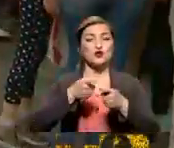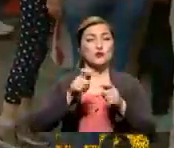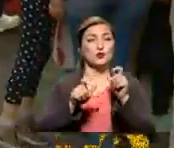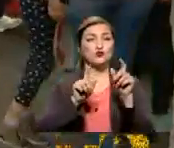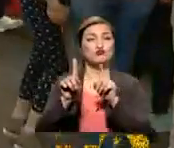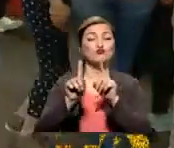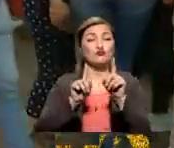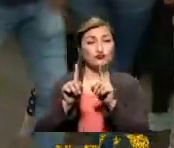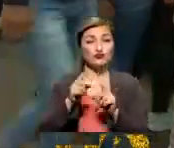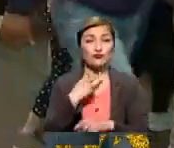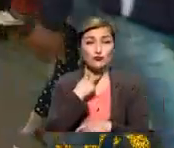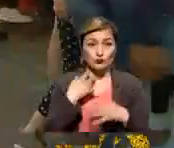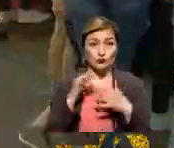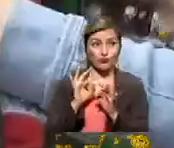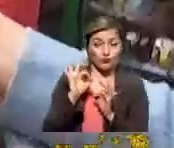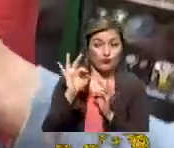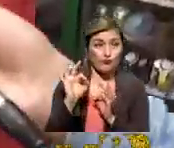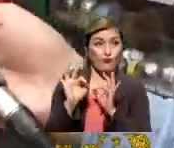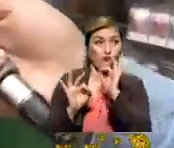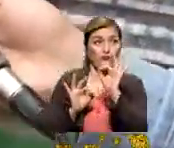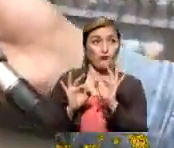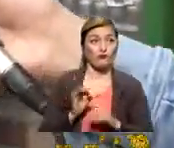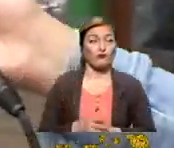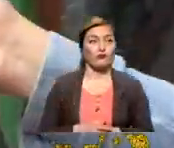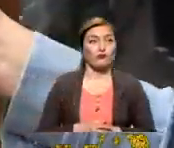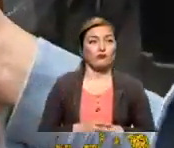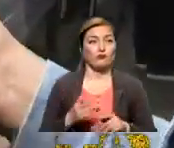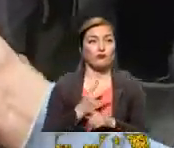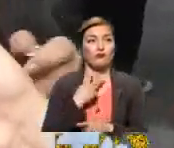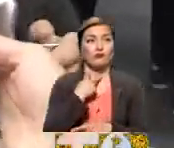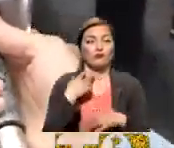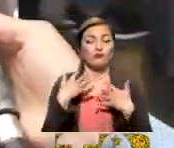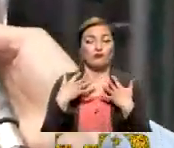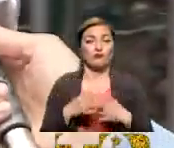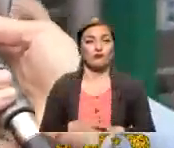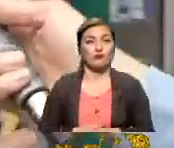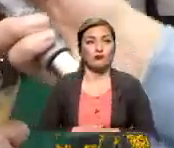transeúntes fue el miedo al contagio terrible si estoy asustada